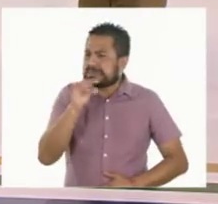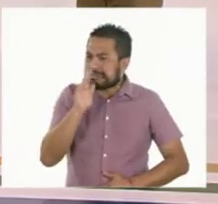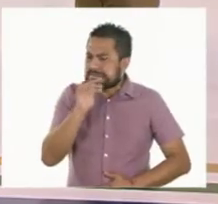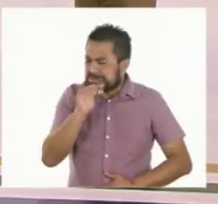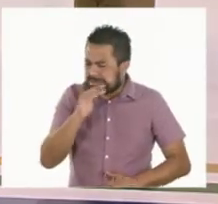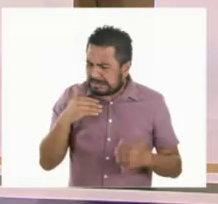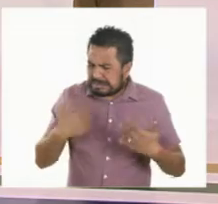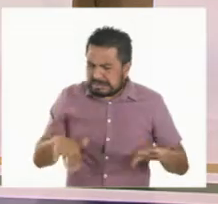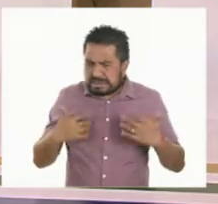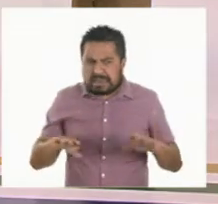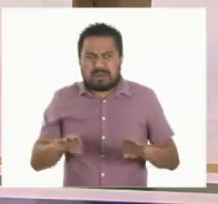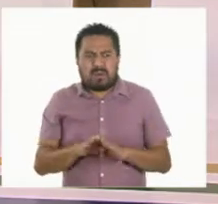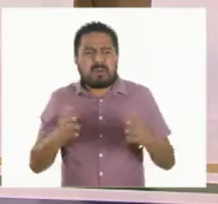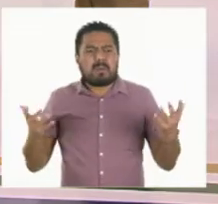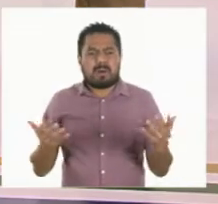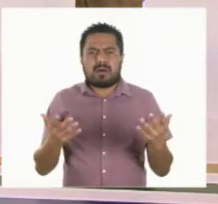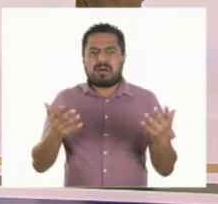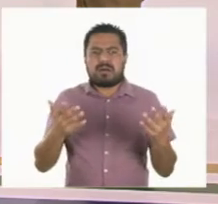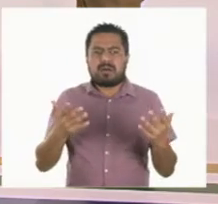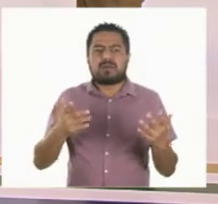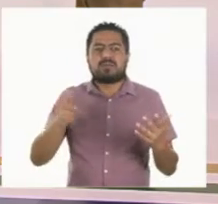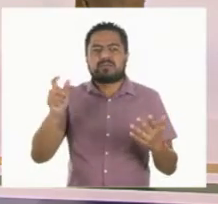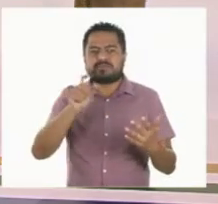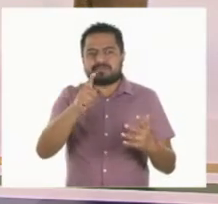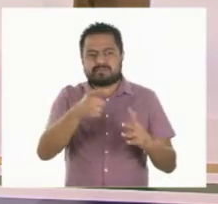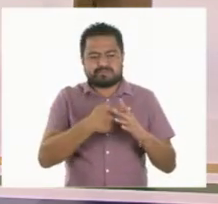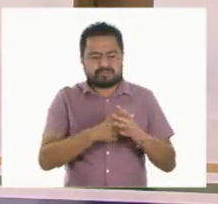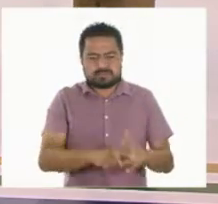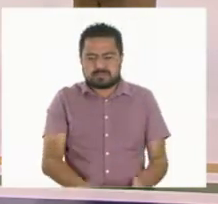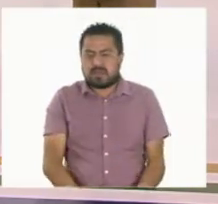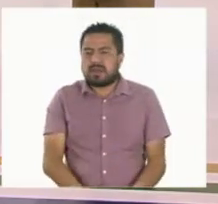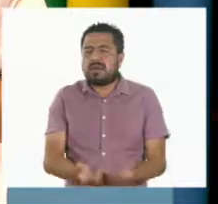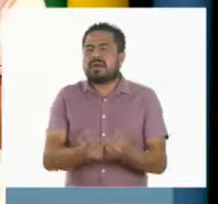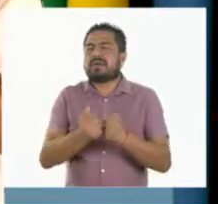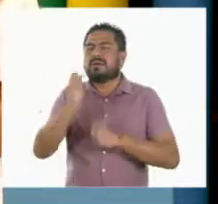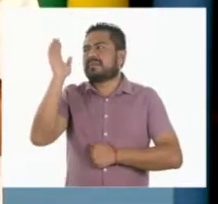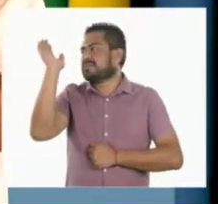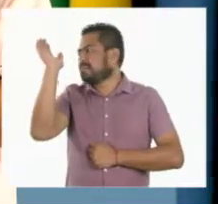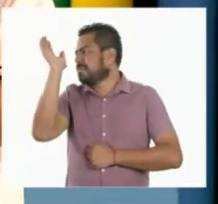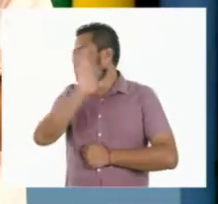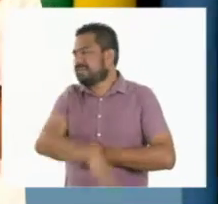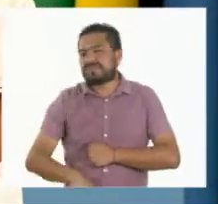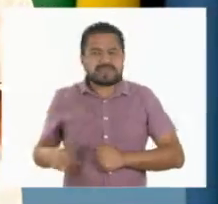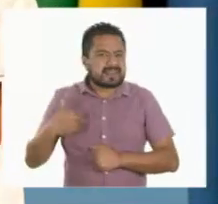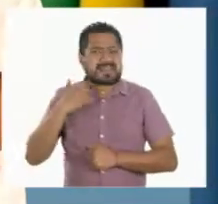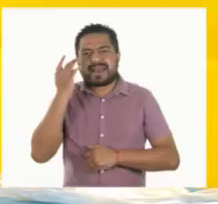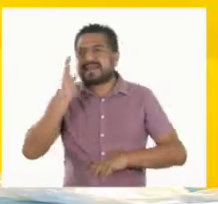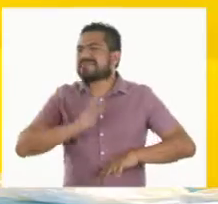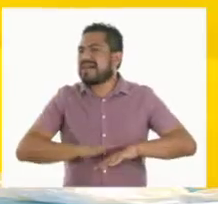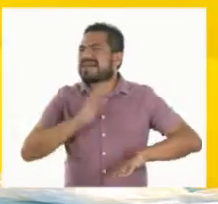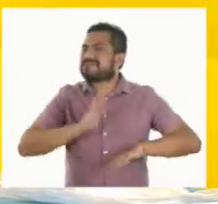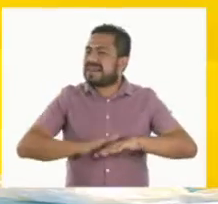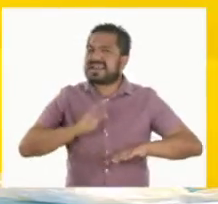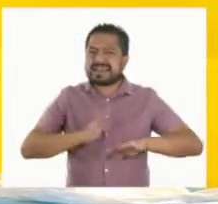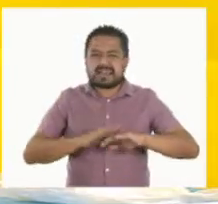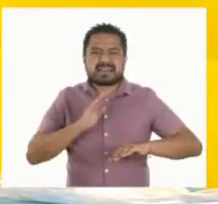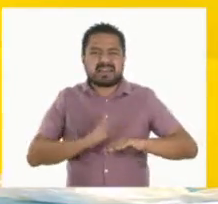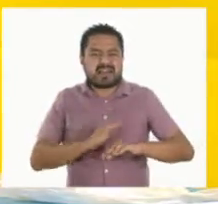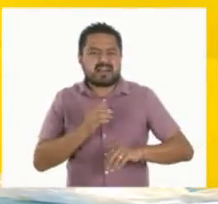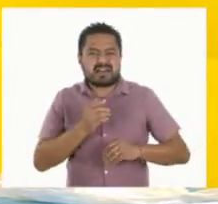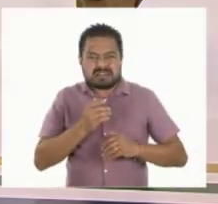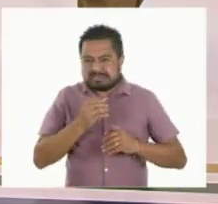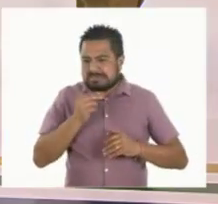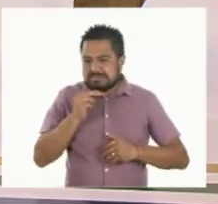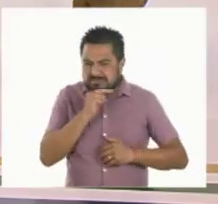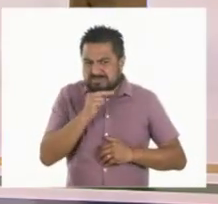ay, Dios mío, ¿cómo le hago? Y cada vez que cuando empiezas a lograrlo, dices, oh, wow. ¡Quiero más! Sí, y entonces le vas subiendo, le